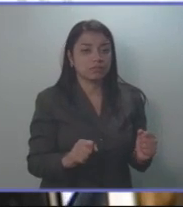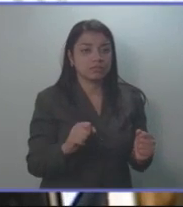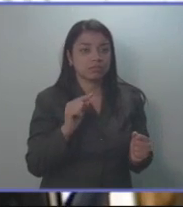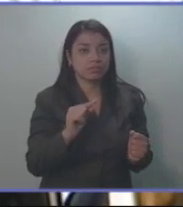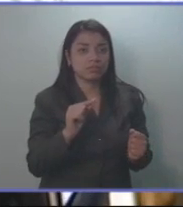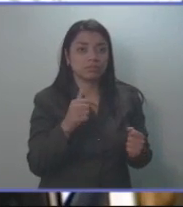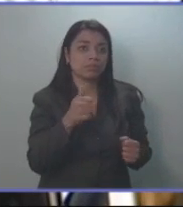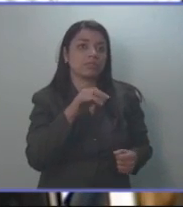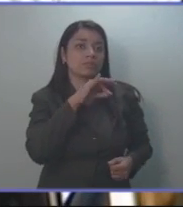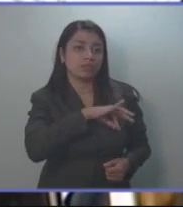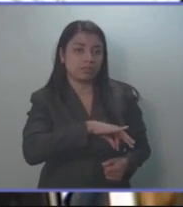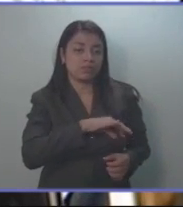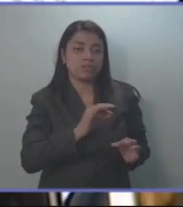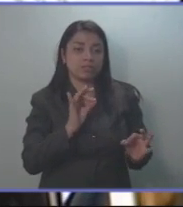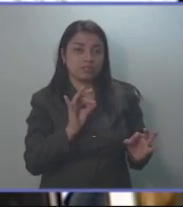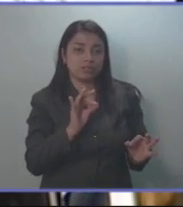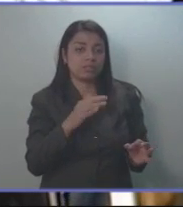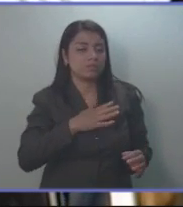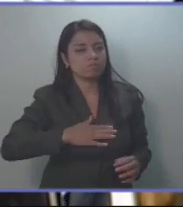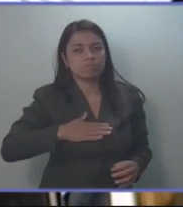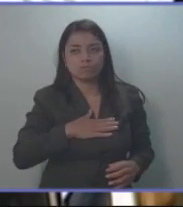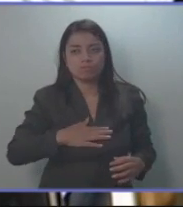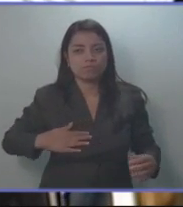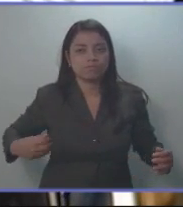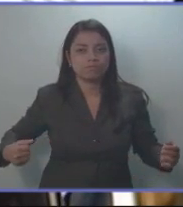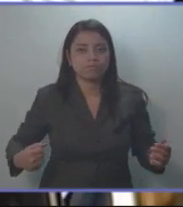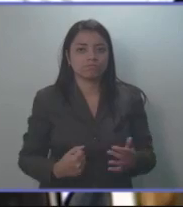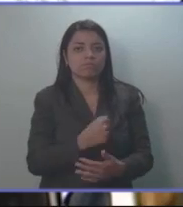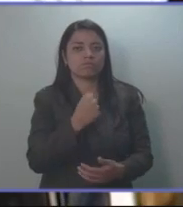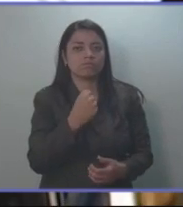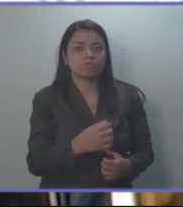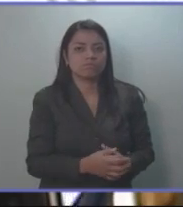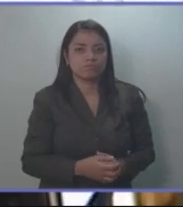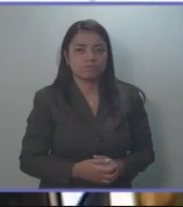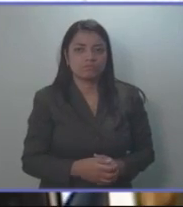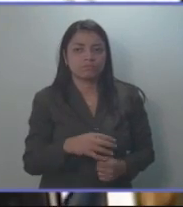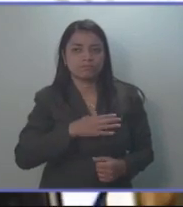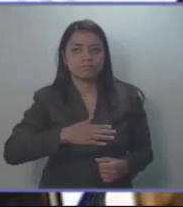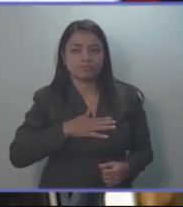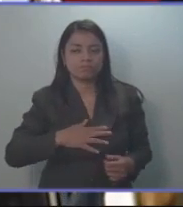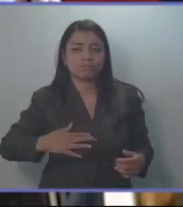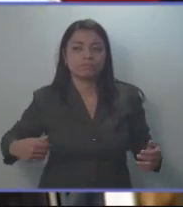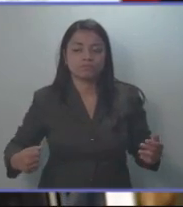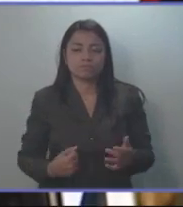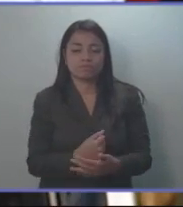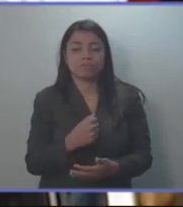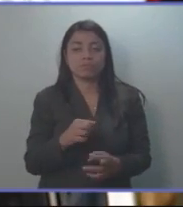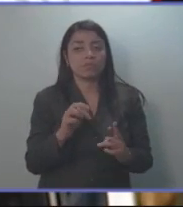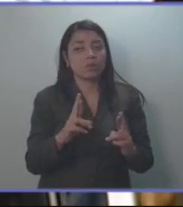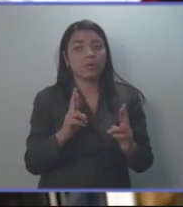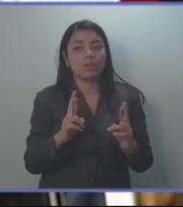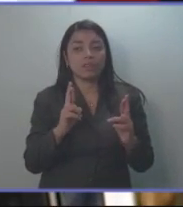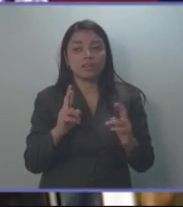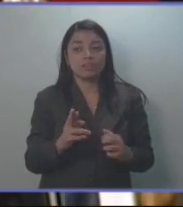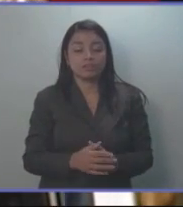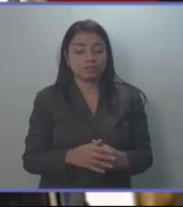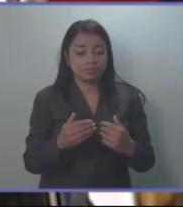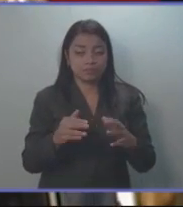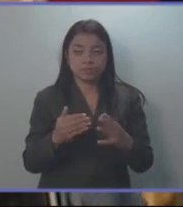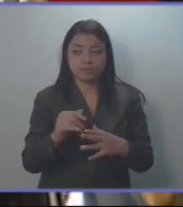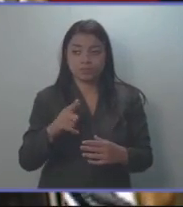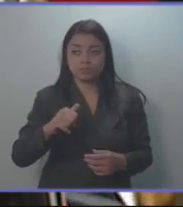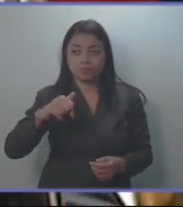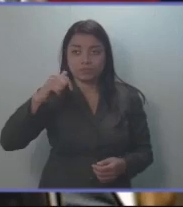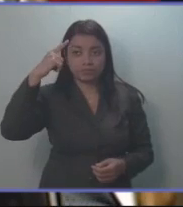pequeño beneficio. Es lamentable. Es lamentable y ojalá que los partidos políticos